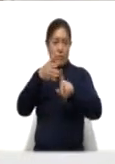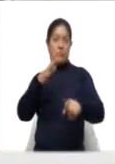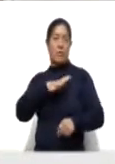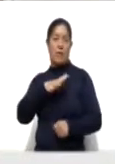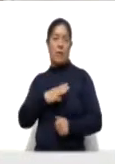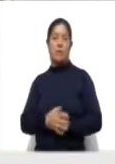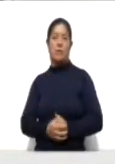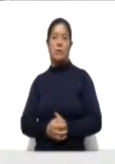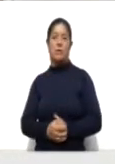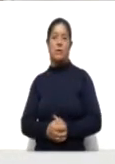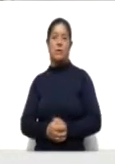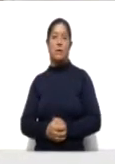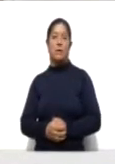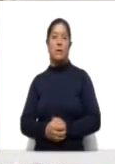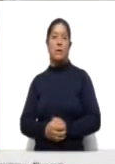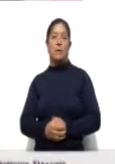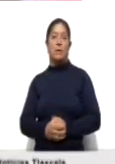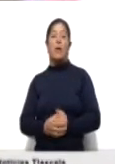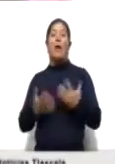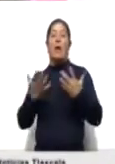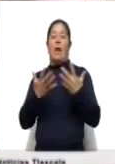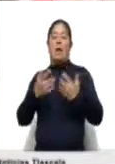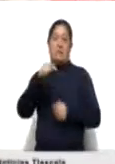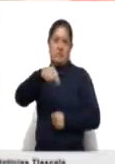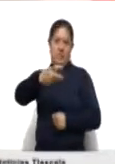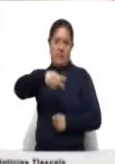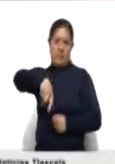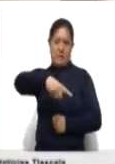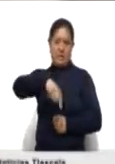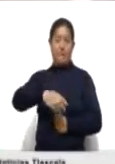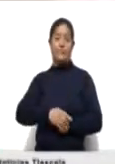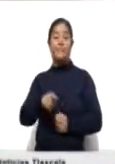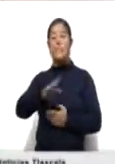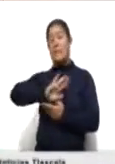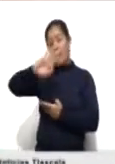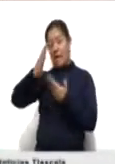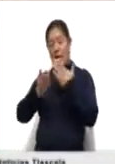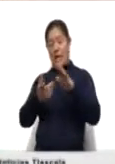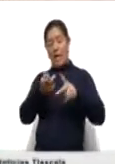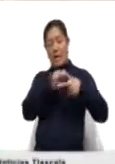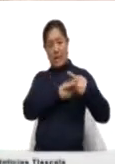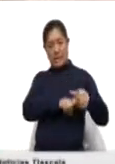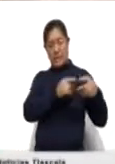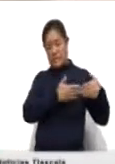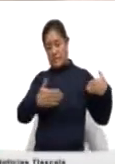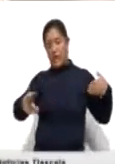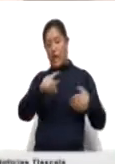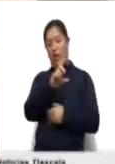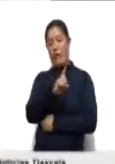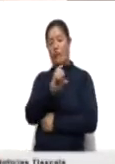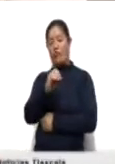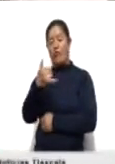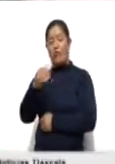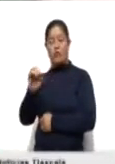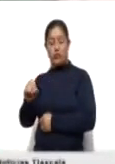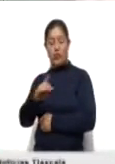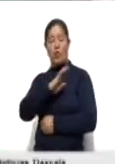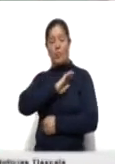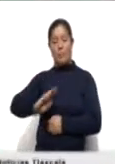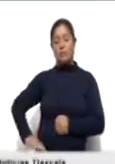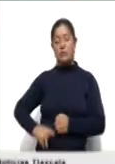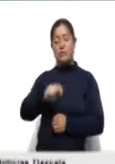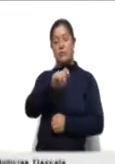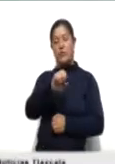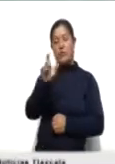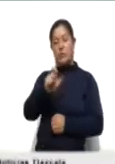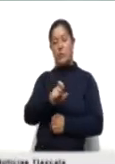tendremos que realizar los eventos. El karate abre sus puertas en el dojo, que se ubica en el municipio de Texoloc, los